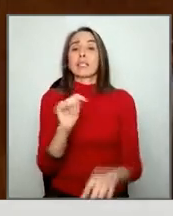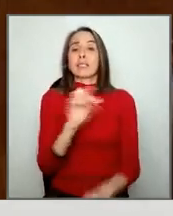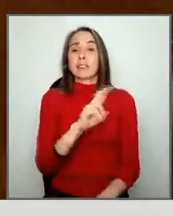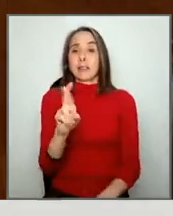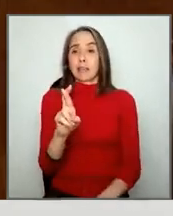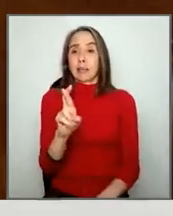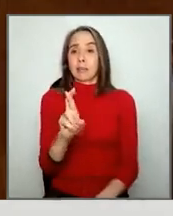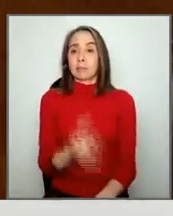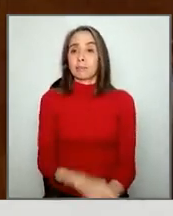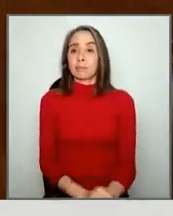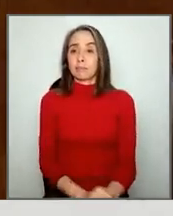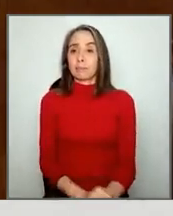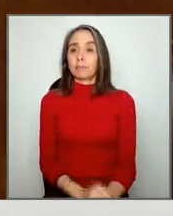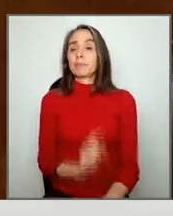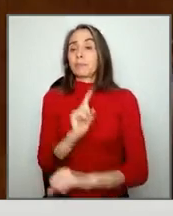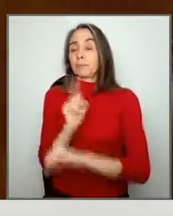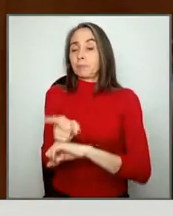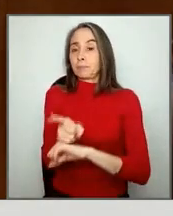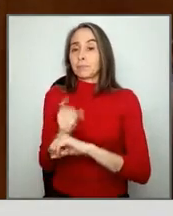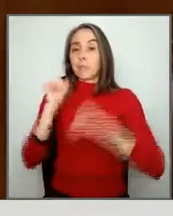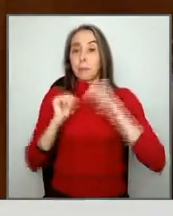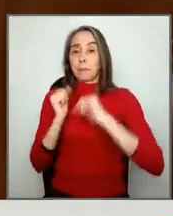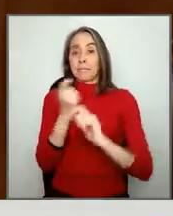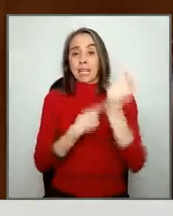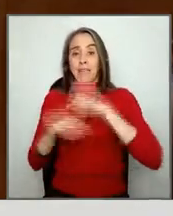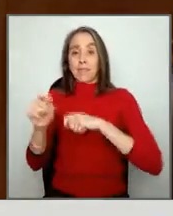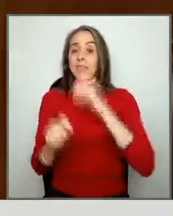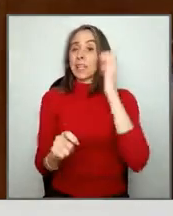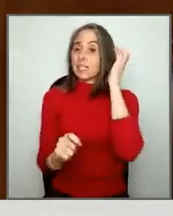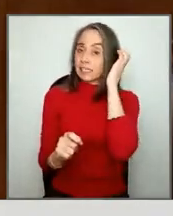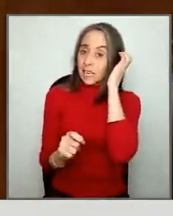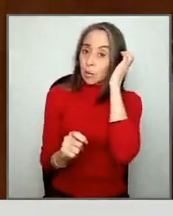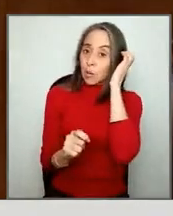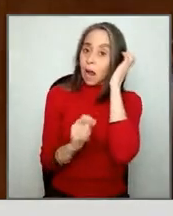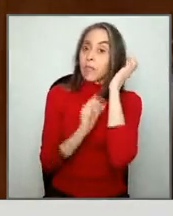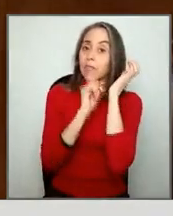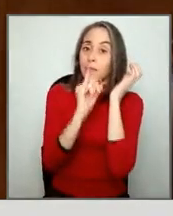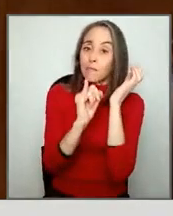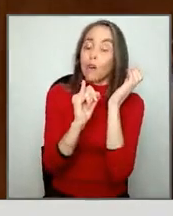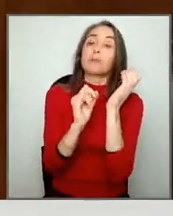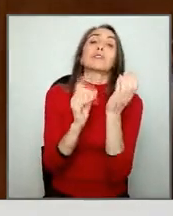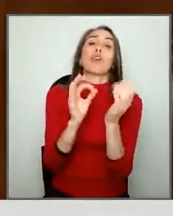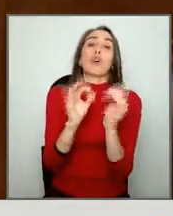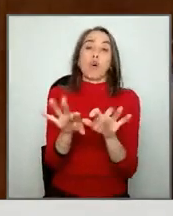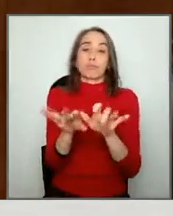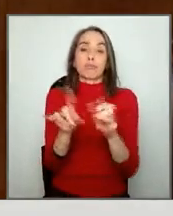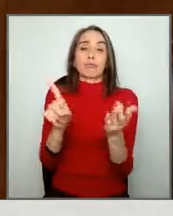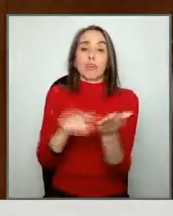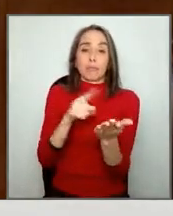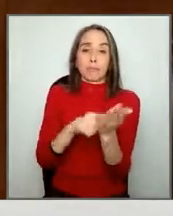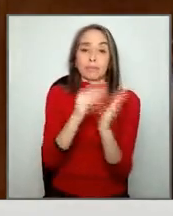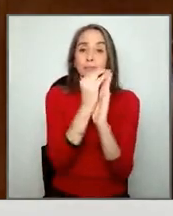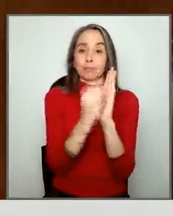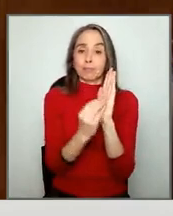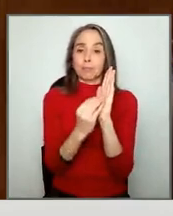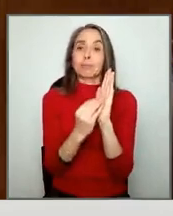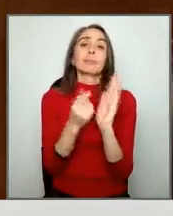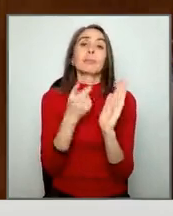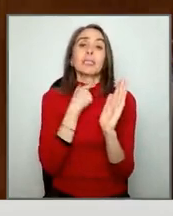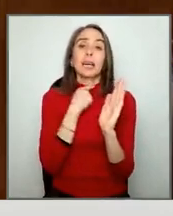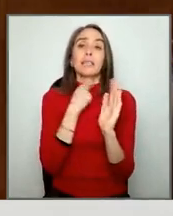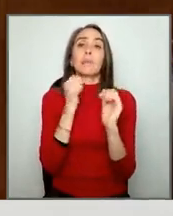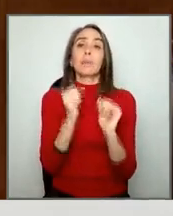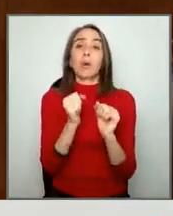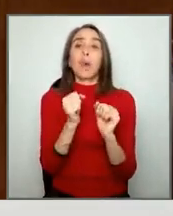la obligación de los proveedores de dispositivos móviles de información y telecomunicaciones de garantizar interoperabilidad común